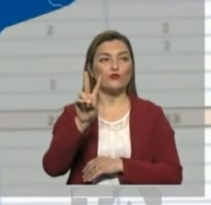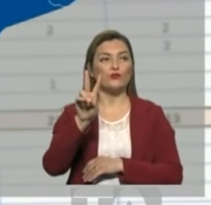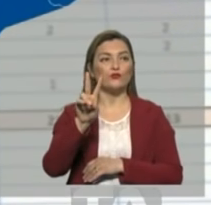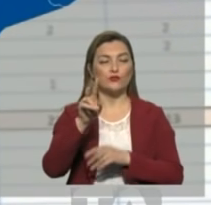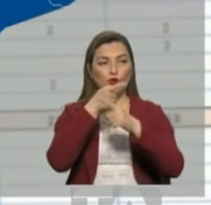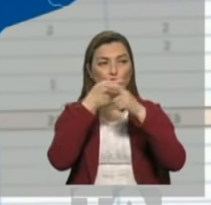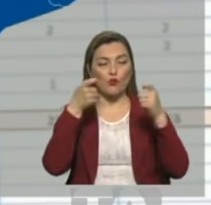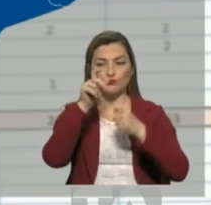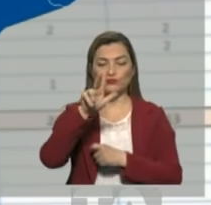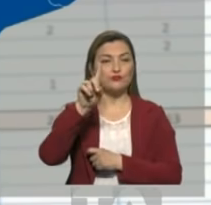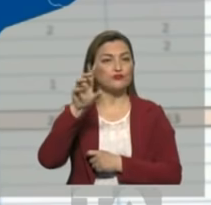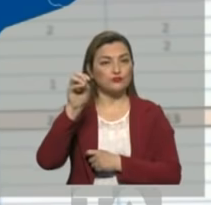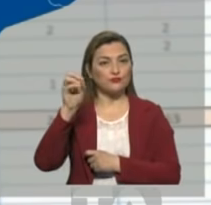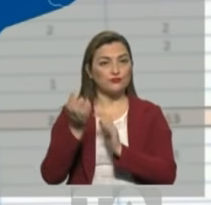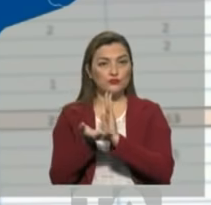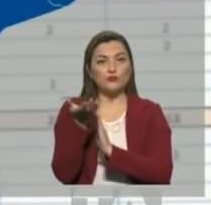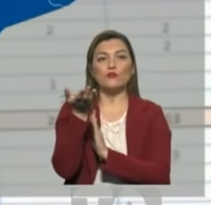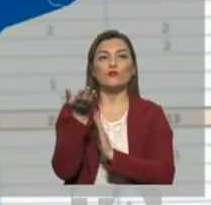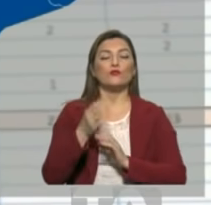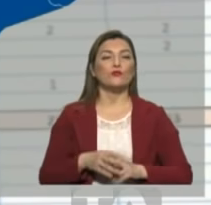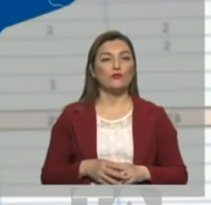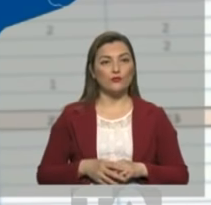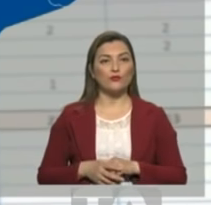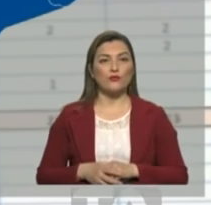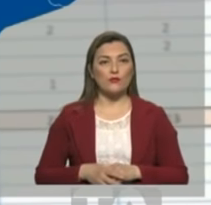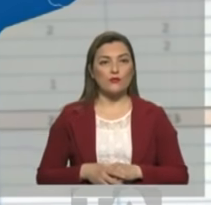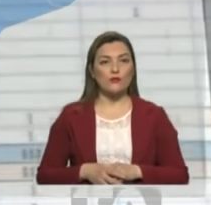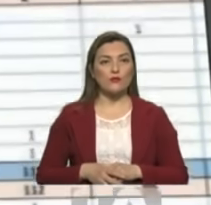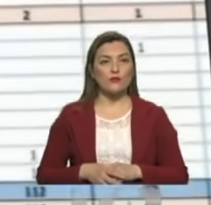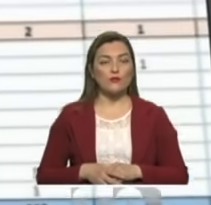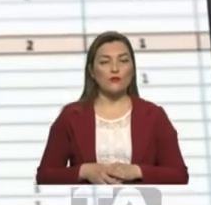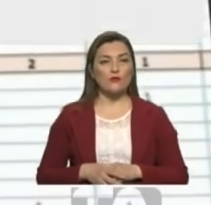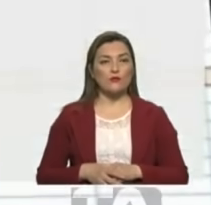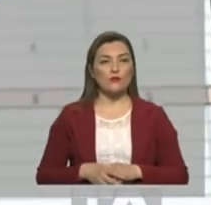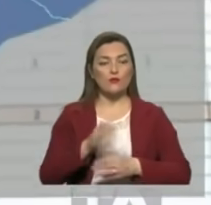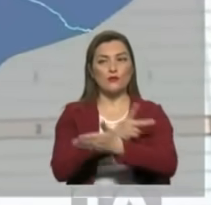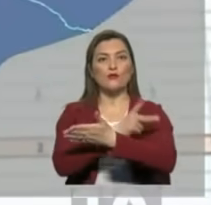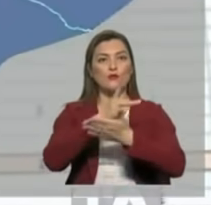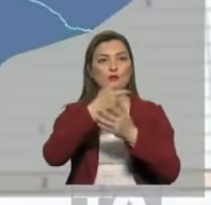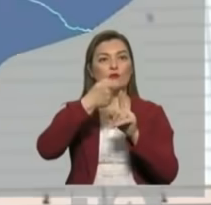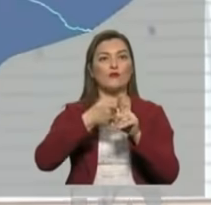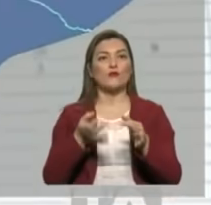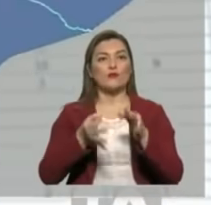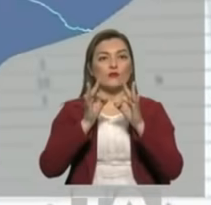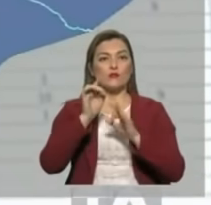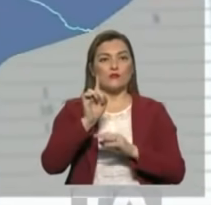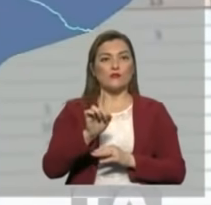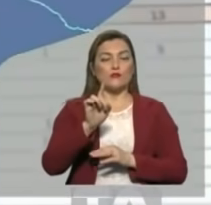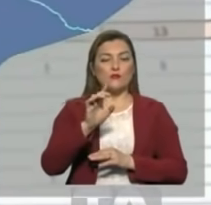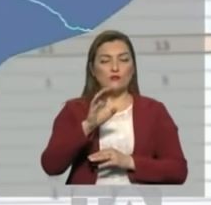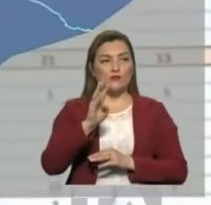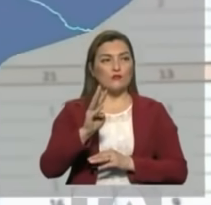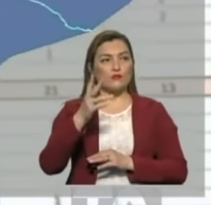2.442. En marzo, la cifra subió a 3.100 fallecidos. En Pichincha, en febrero, hubo